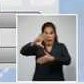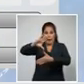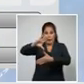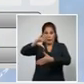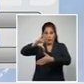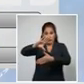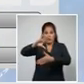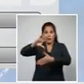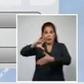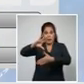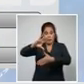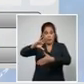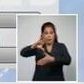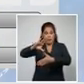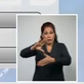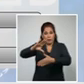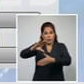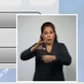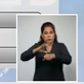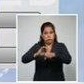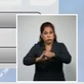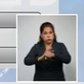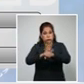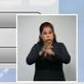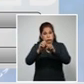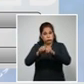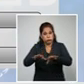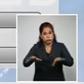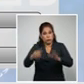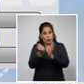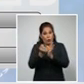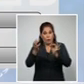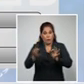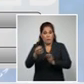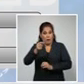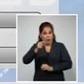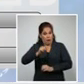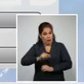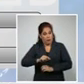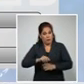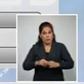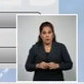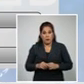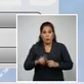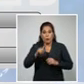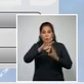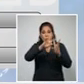Américas, epicentro de la pandemia, diagnostica ayer un total de